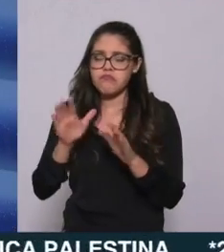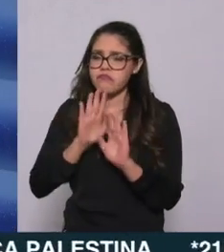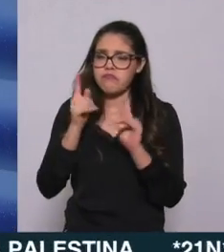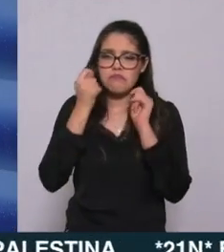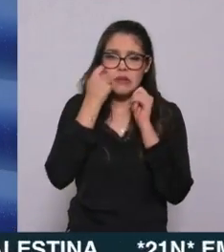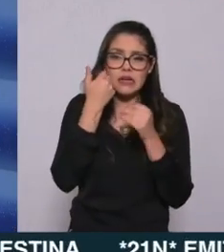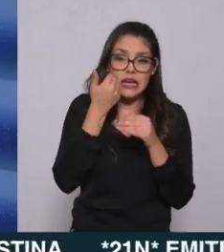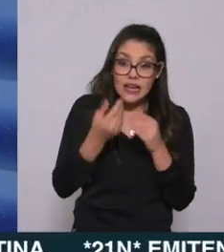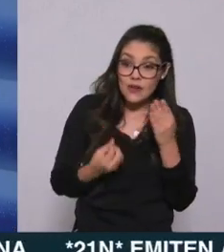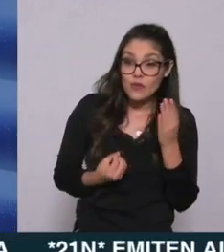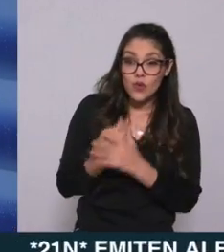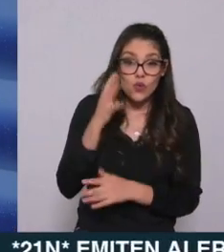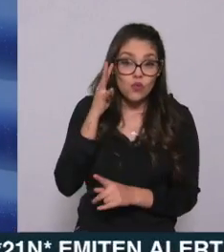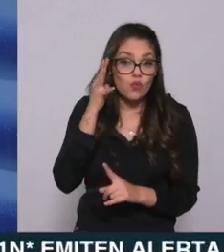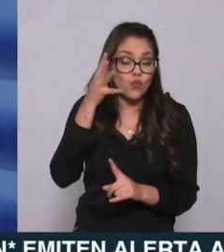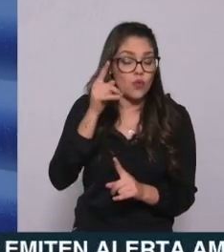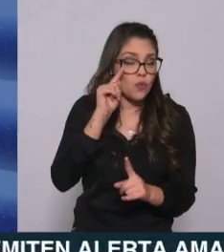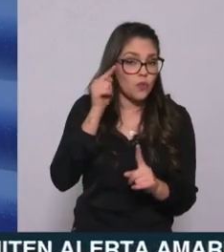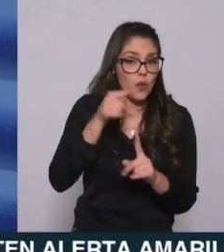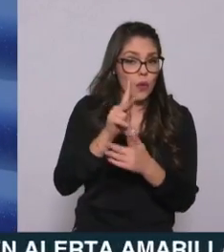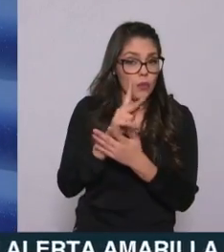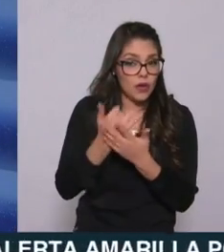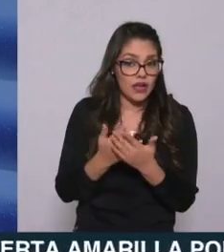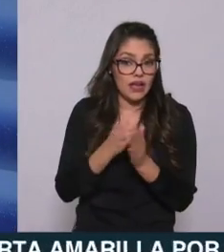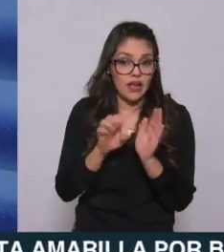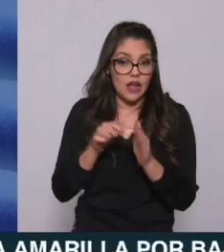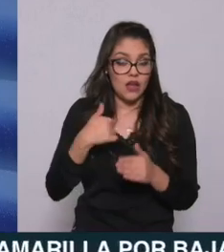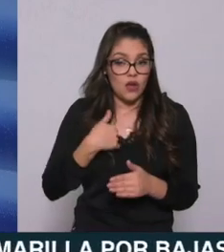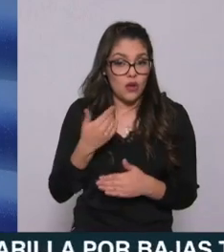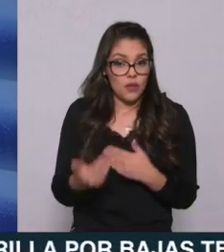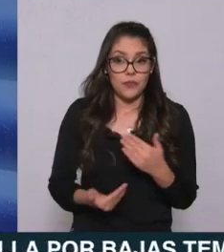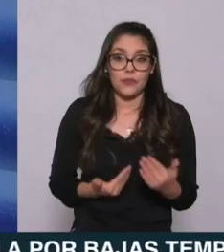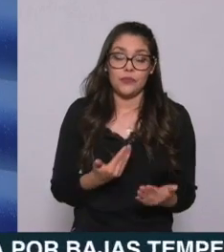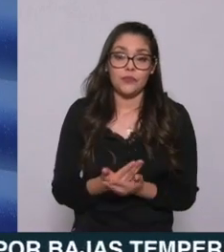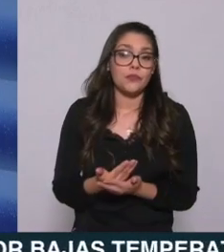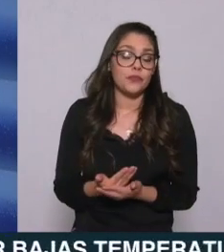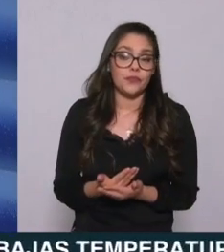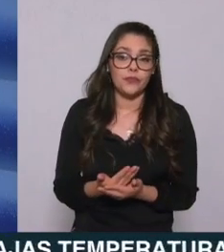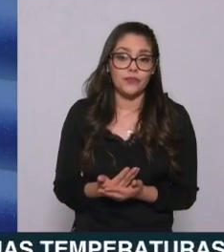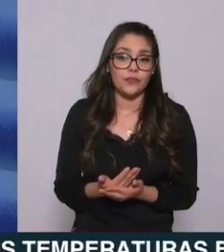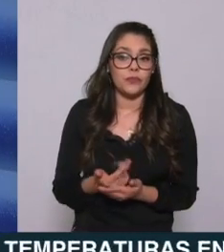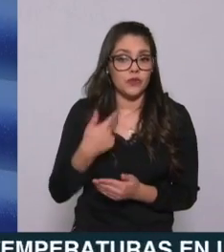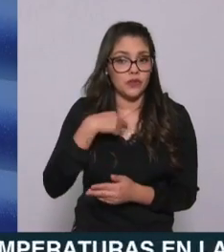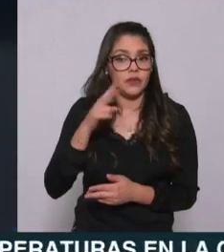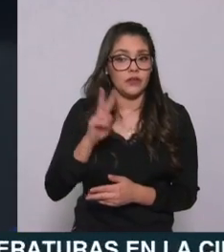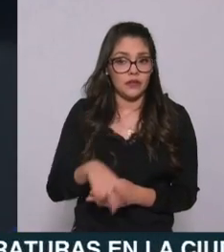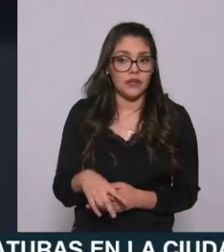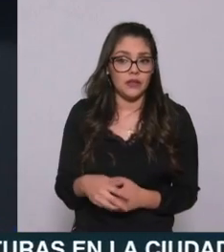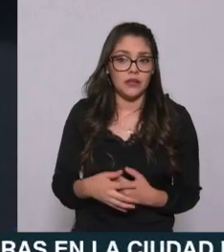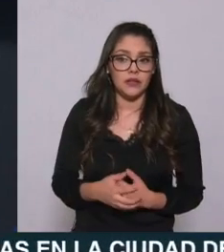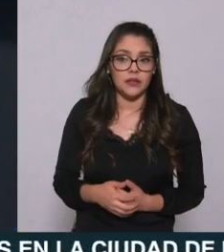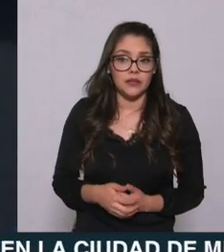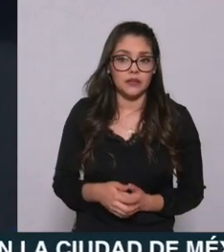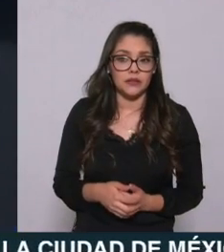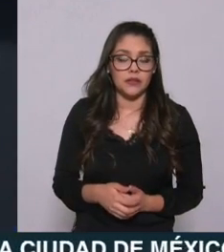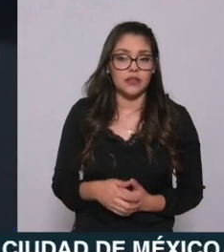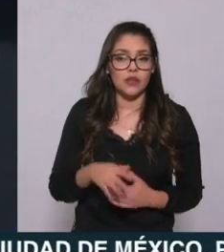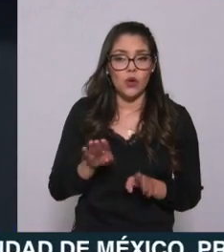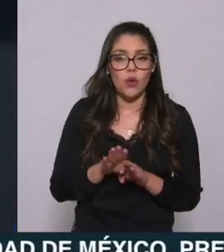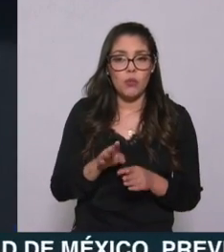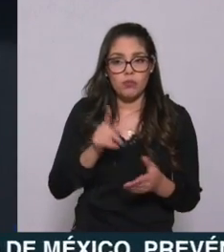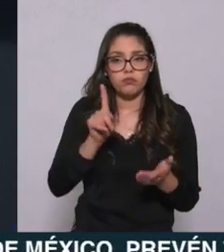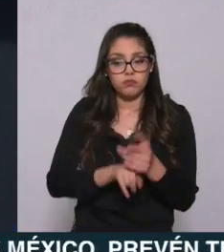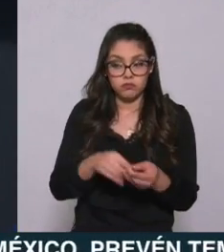a cabo un proyecto como este que estamos presentando el día de hoy. Y bueno, nosotros lo estamos sometiendo a